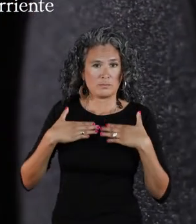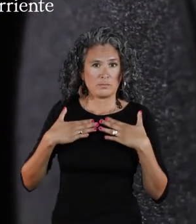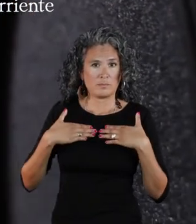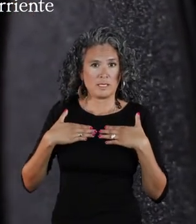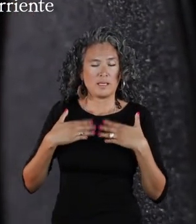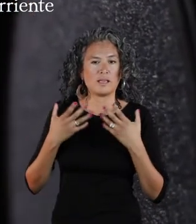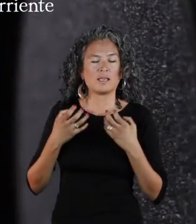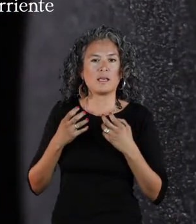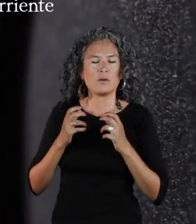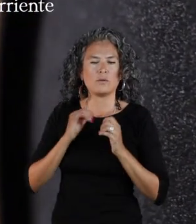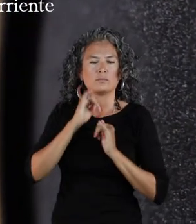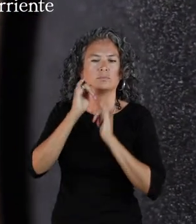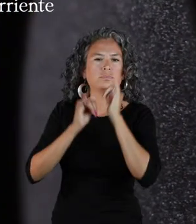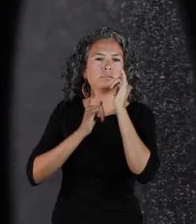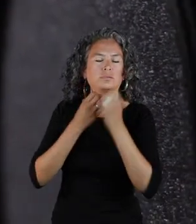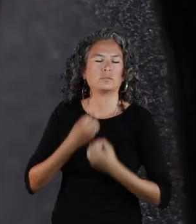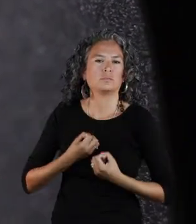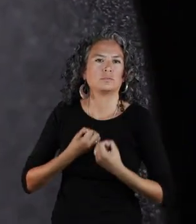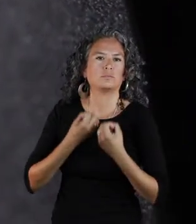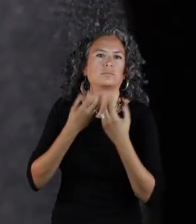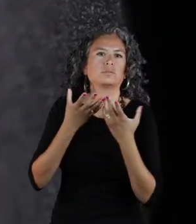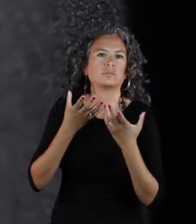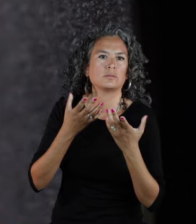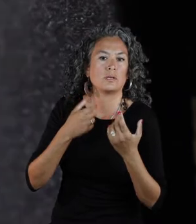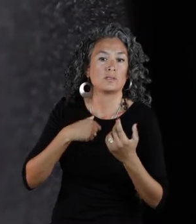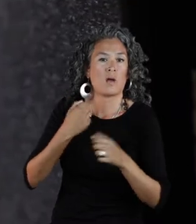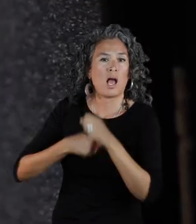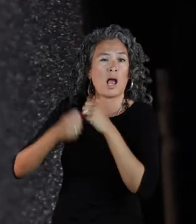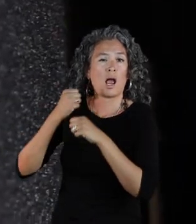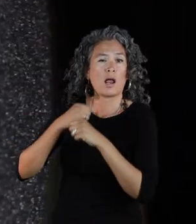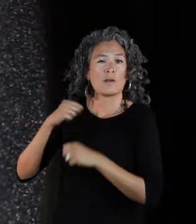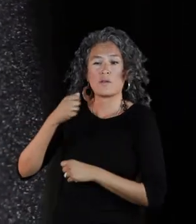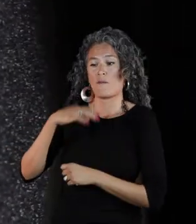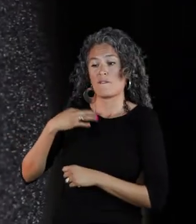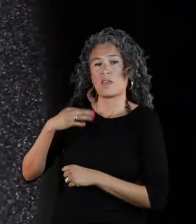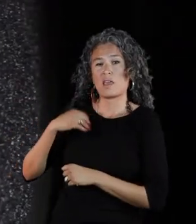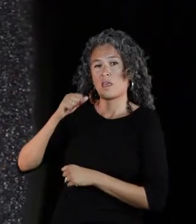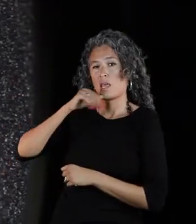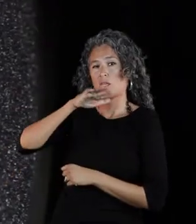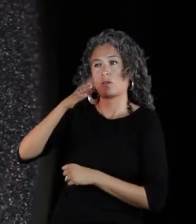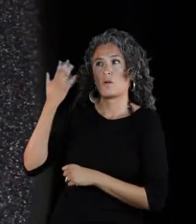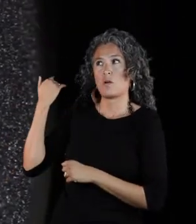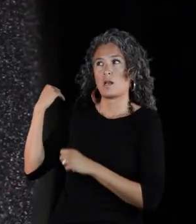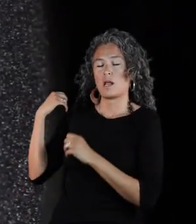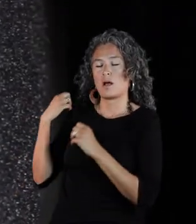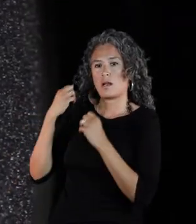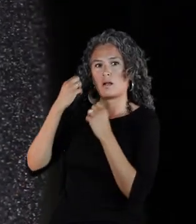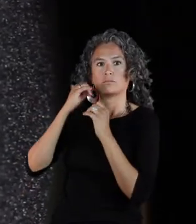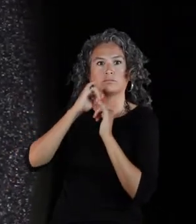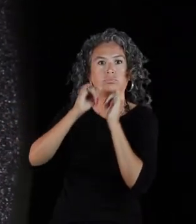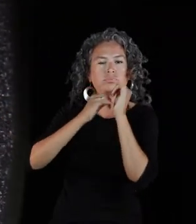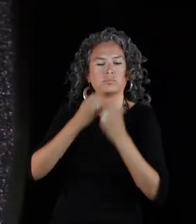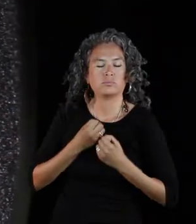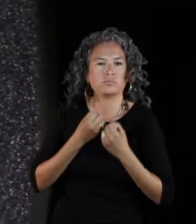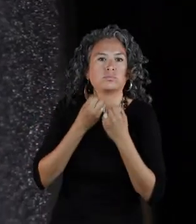lo que lo que a mí me mueve el ponerle voz a todo